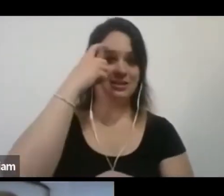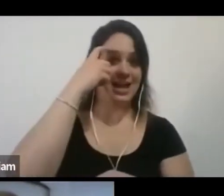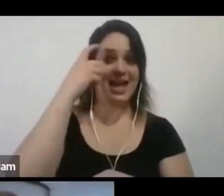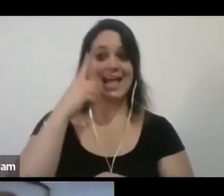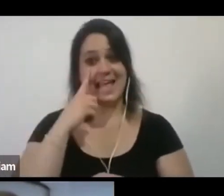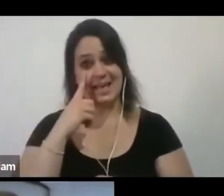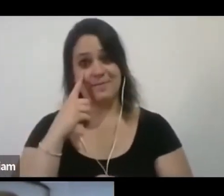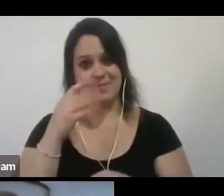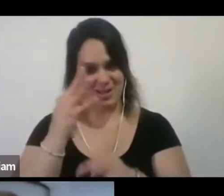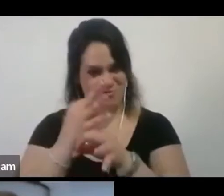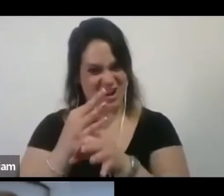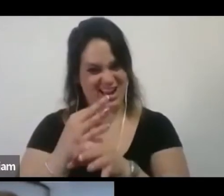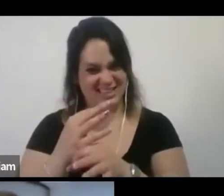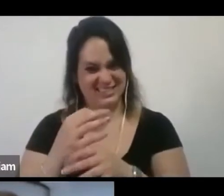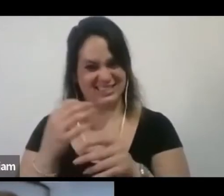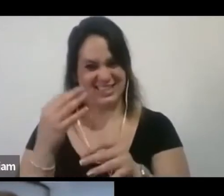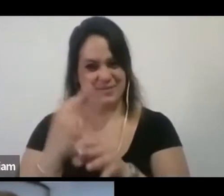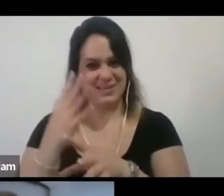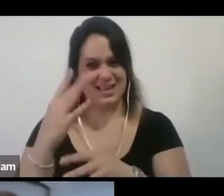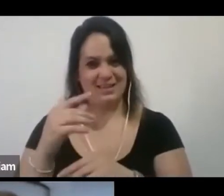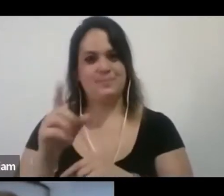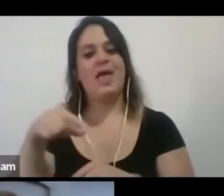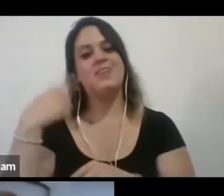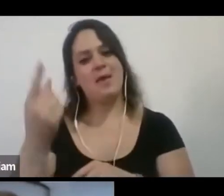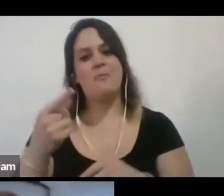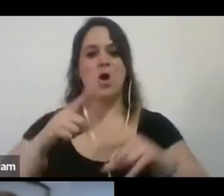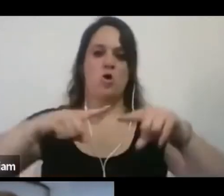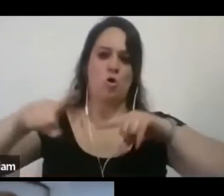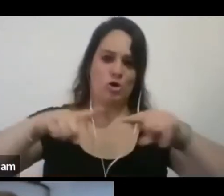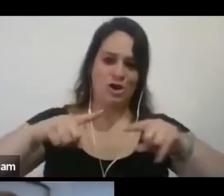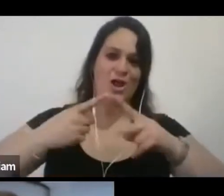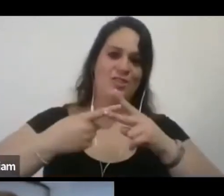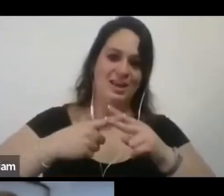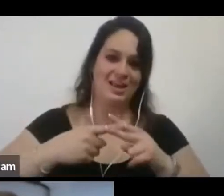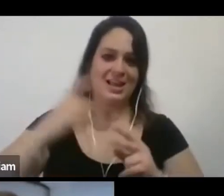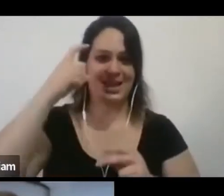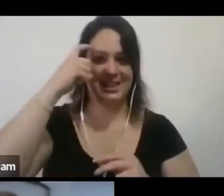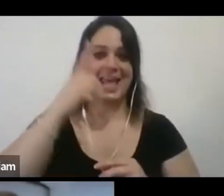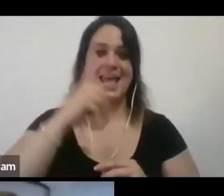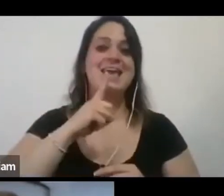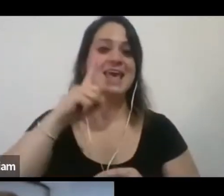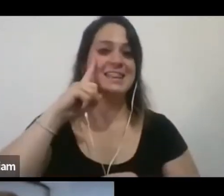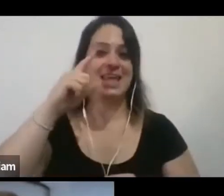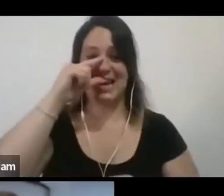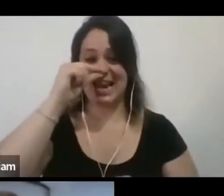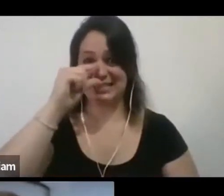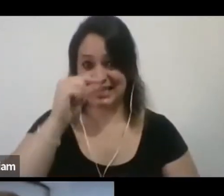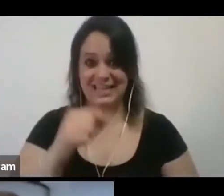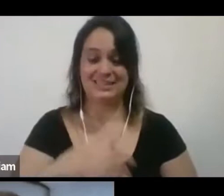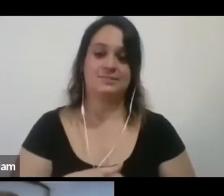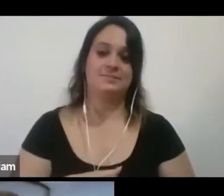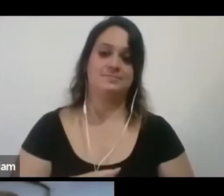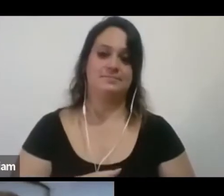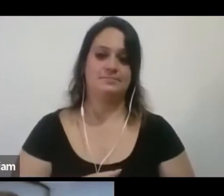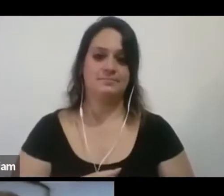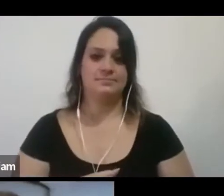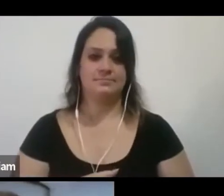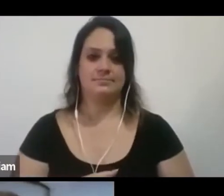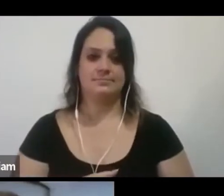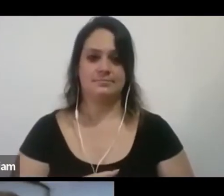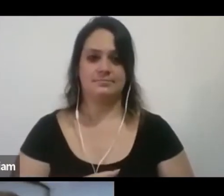después me fui de coordinadora técnica al ETI Las Heras, ex-OAL también, y bueno,